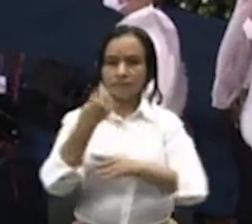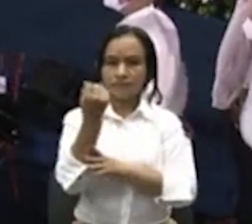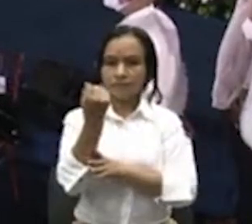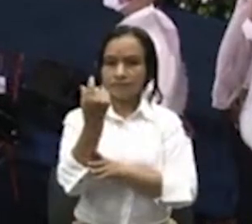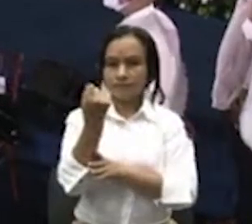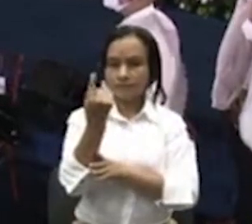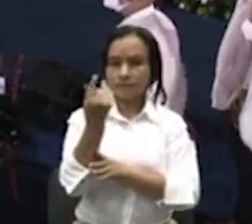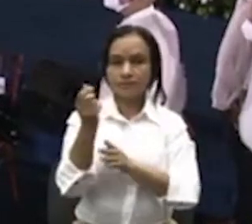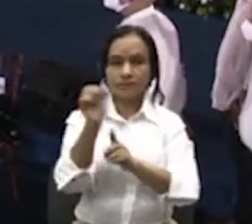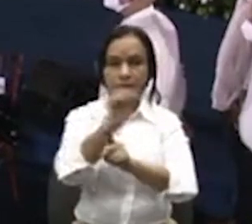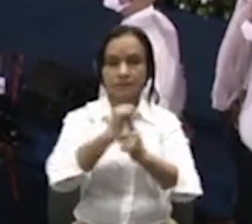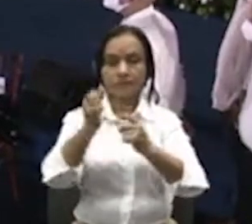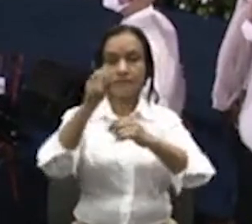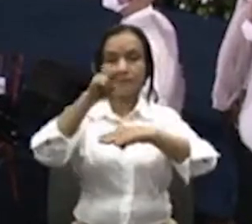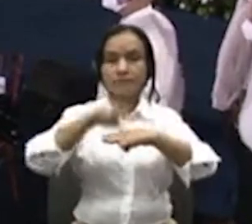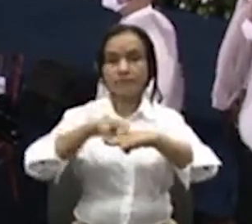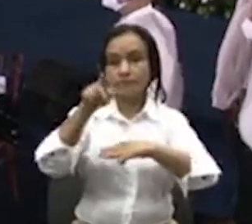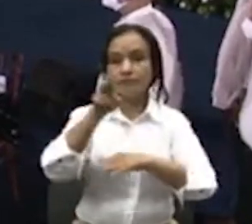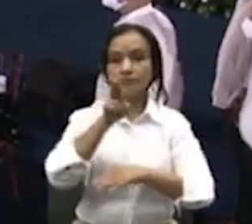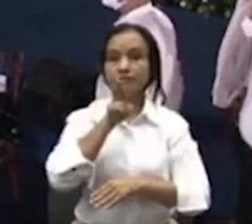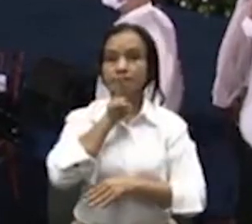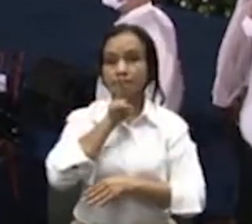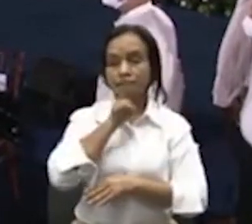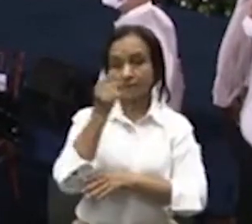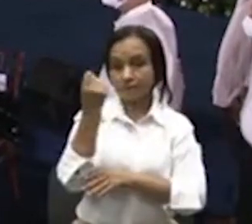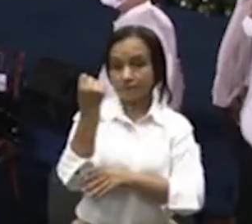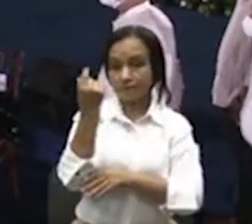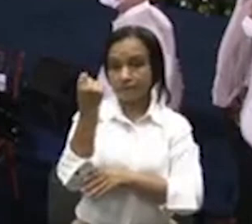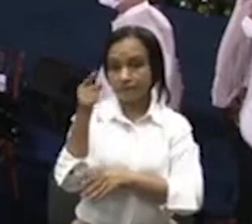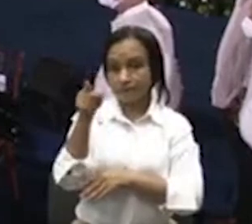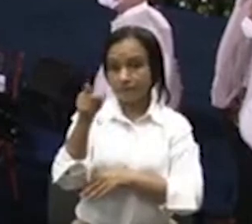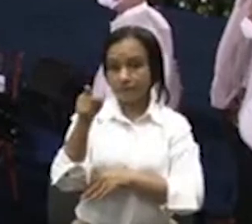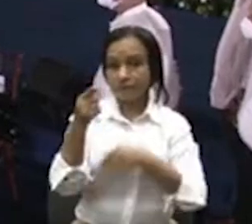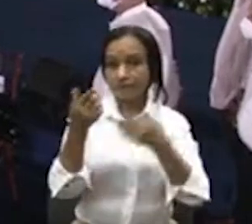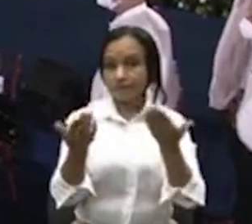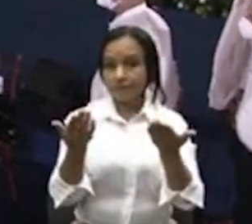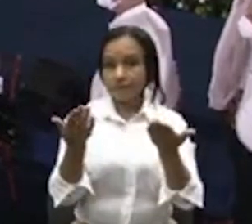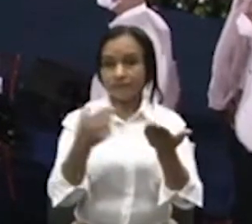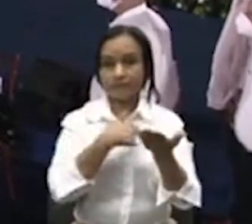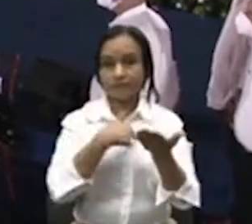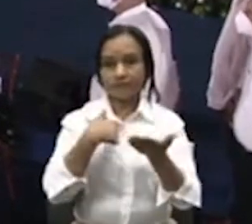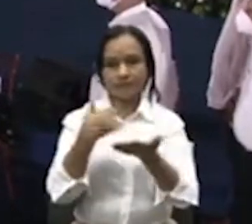la Asamblea Nacional de Honduras. Para Noticias 12, Gabriela Solórzano.